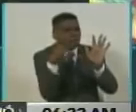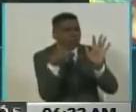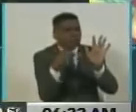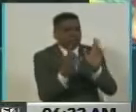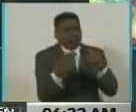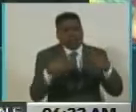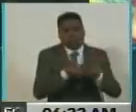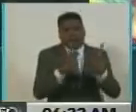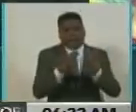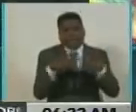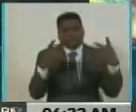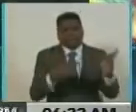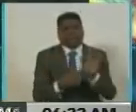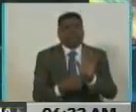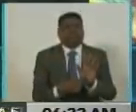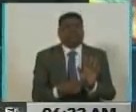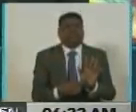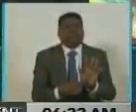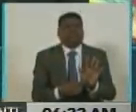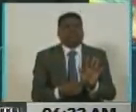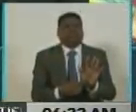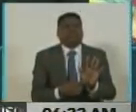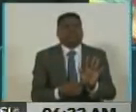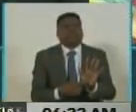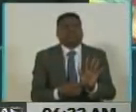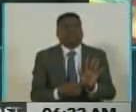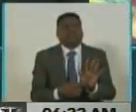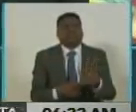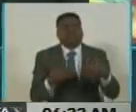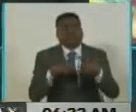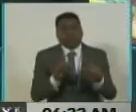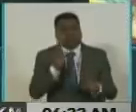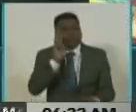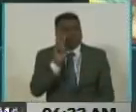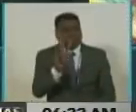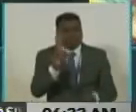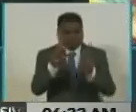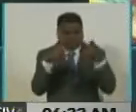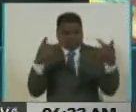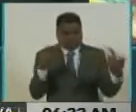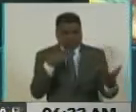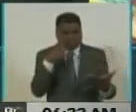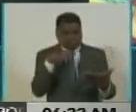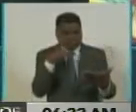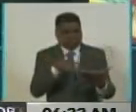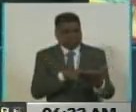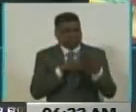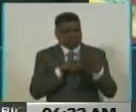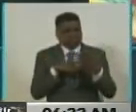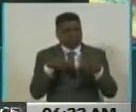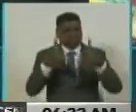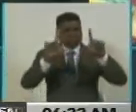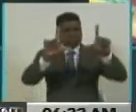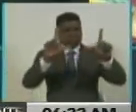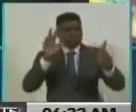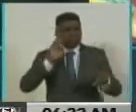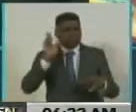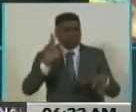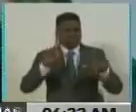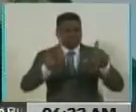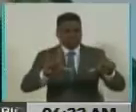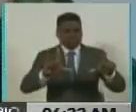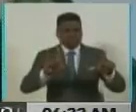Pero también hay, cuando yo estoy hablando de esa mirada política de los medios de comunicación social, estoy hablando de todo el espectro político, porque